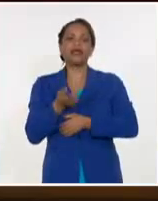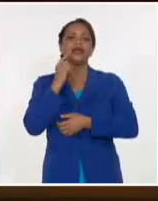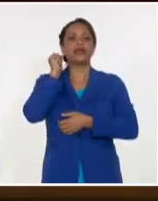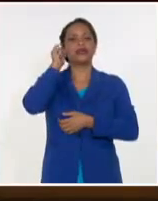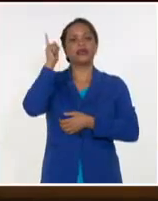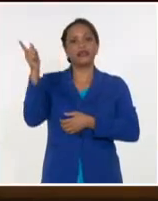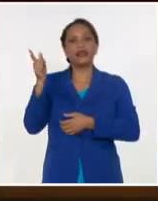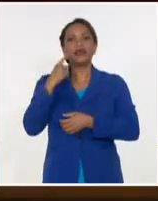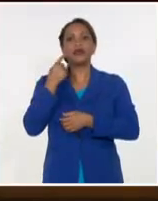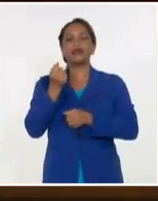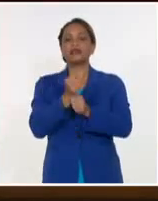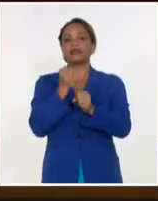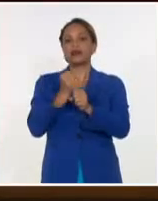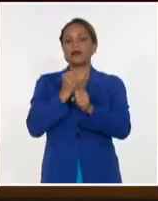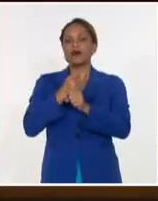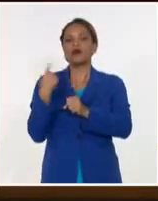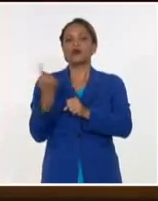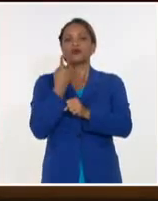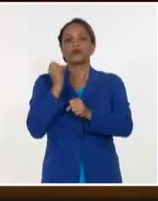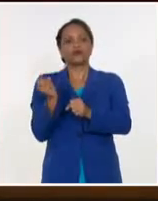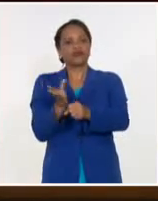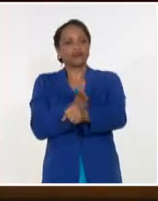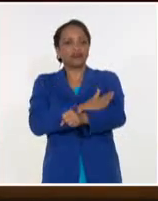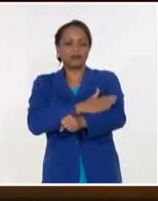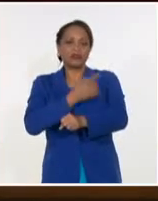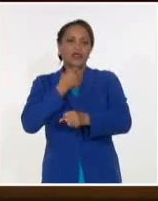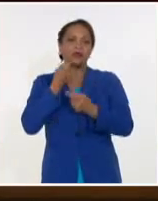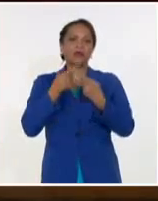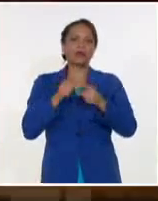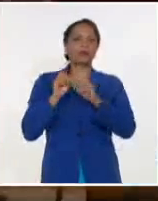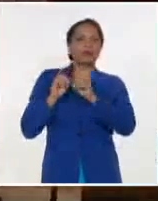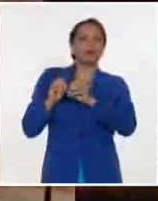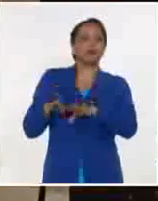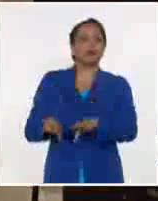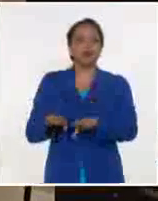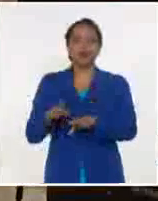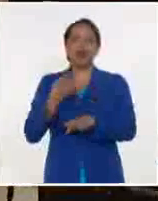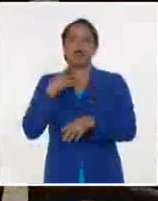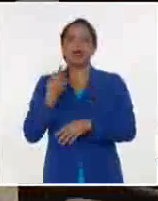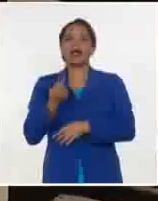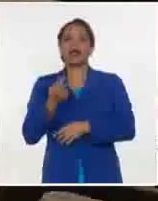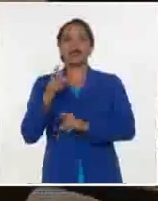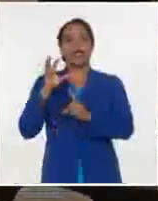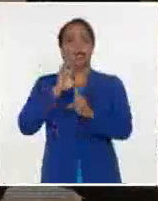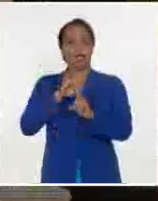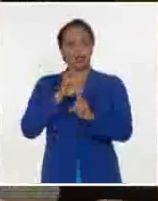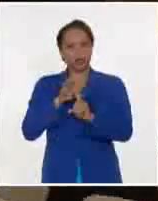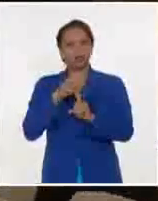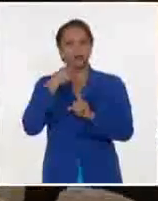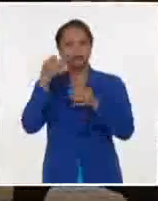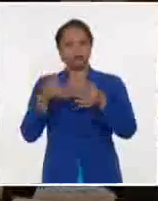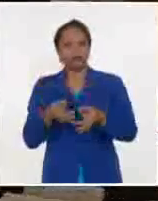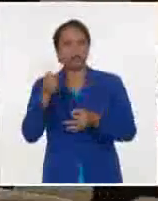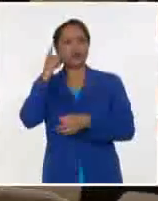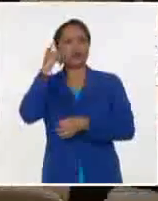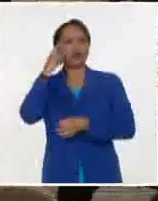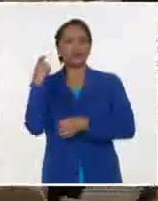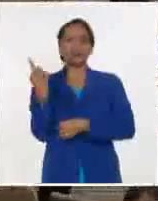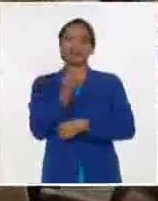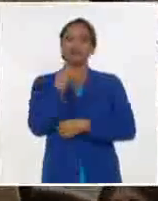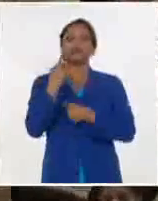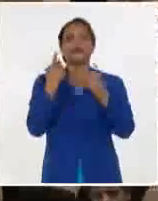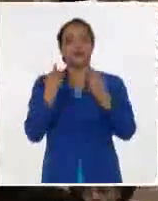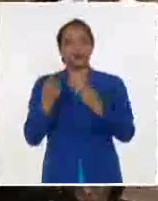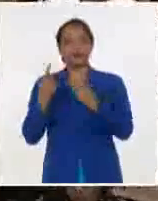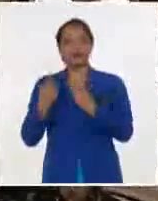realizaciones y obras que nos enorgullecen sin que por ello renunciemos a la autocrítica y la conciencia de todo lo que nos falta para